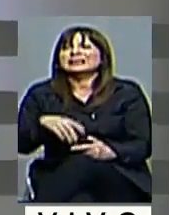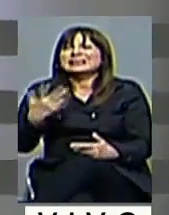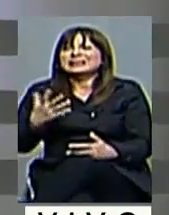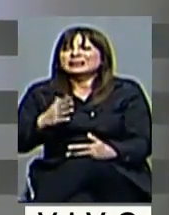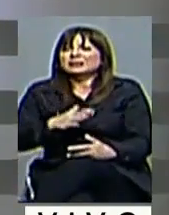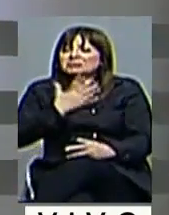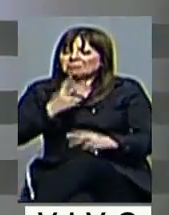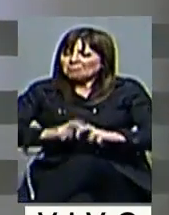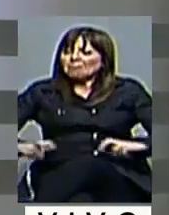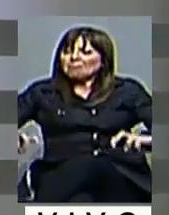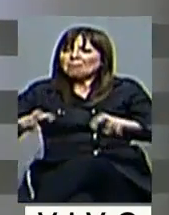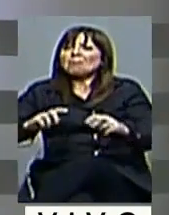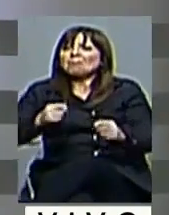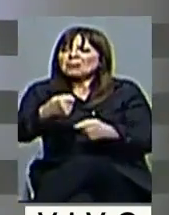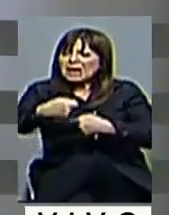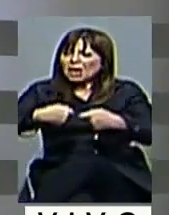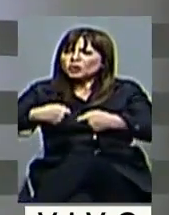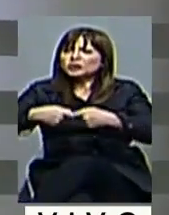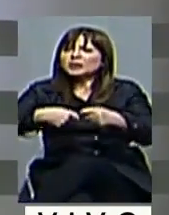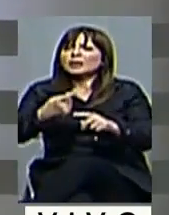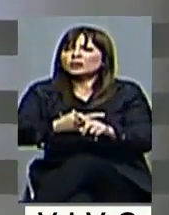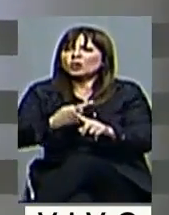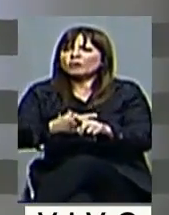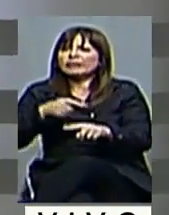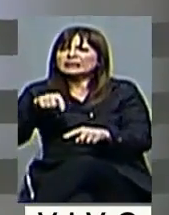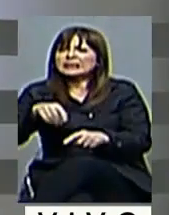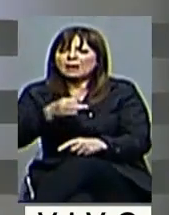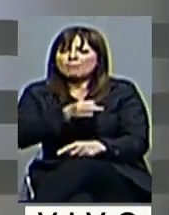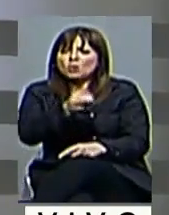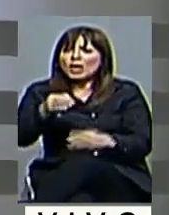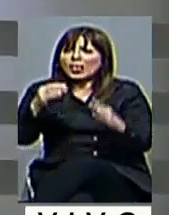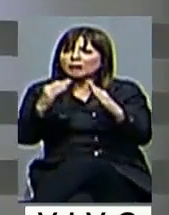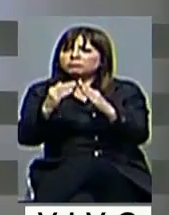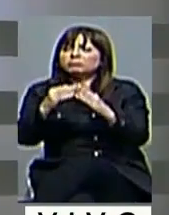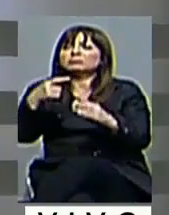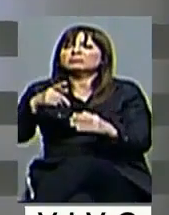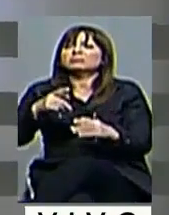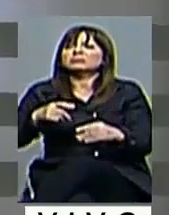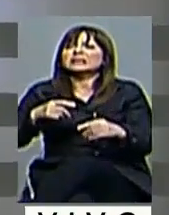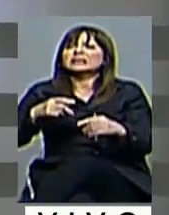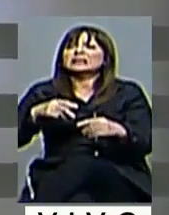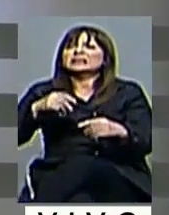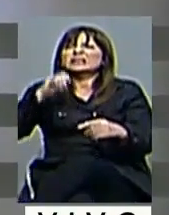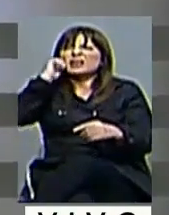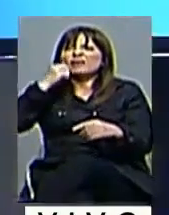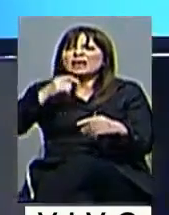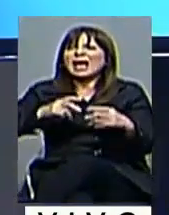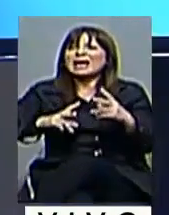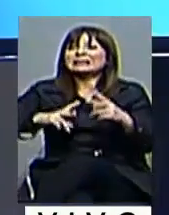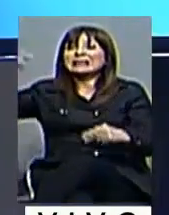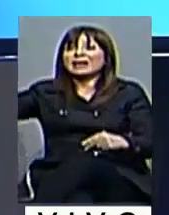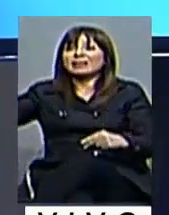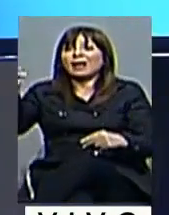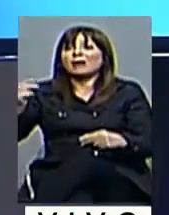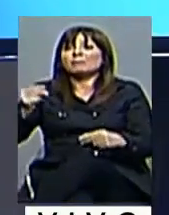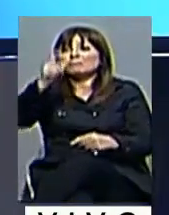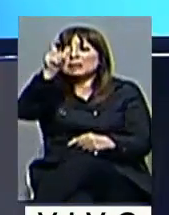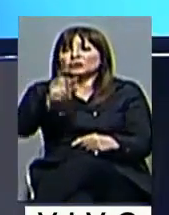a negociar o conversar en un momento en La Moneda, significa la salida del Ministerio de Educación del ministro Bulnes.